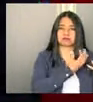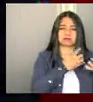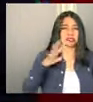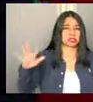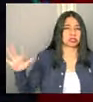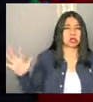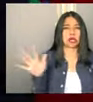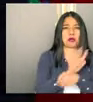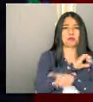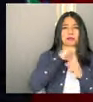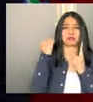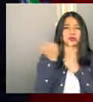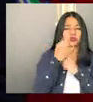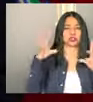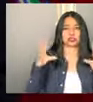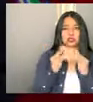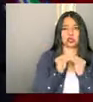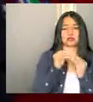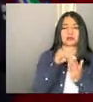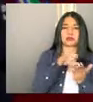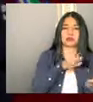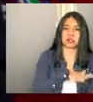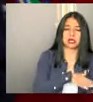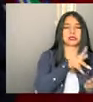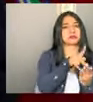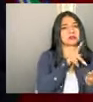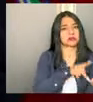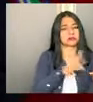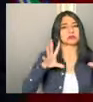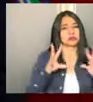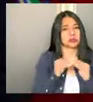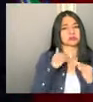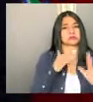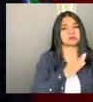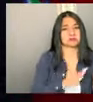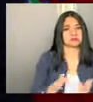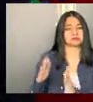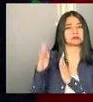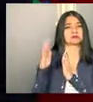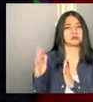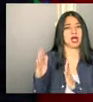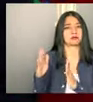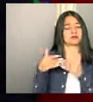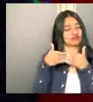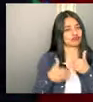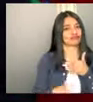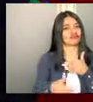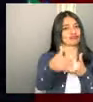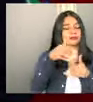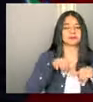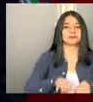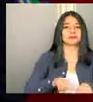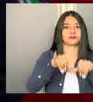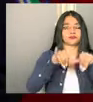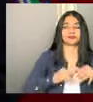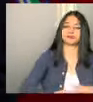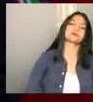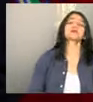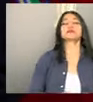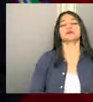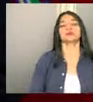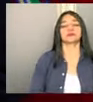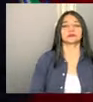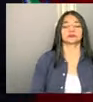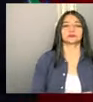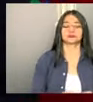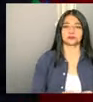la situación actual, de los proyectos que hemos planificado y que vamos a llevar adelante.